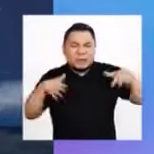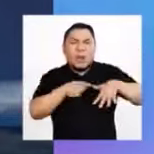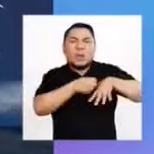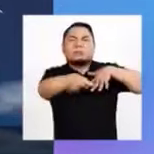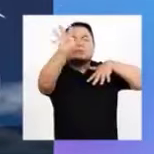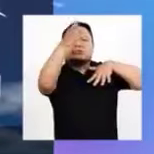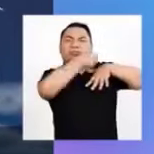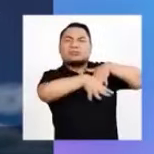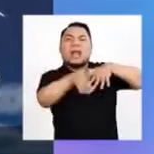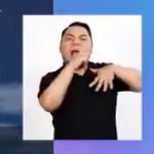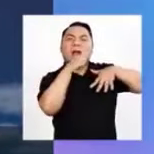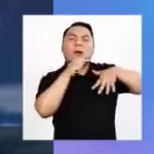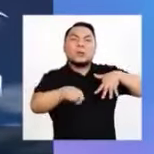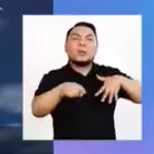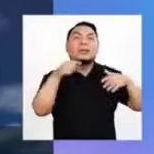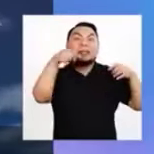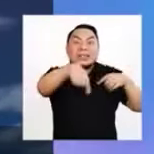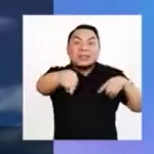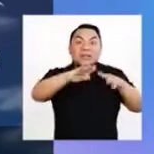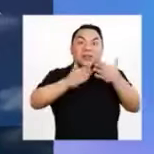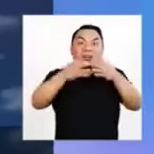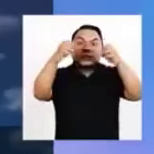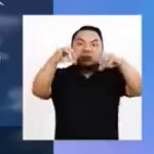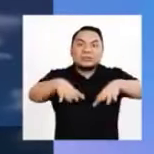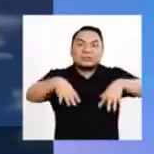durante días.